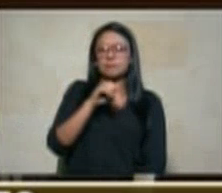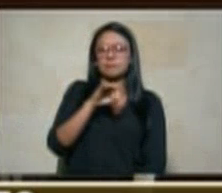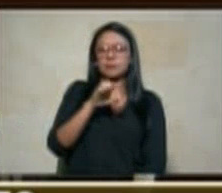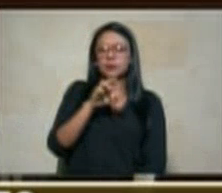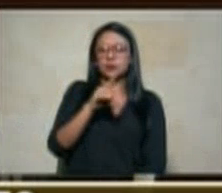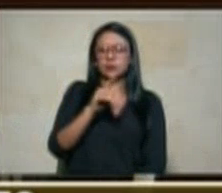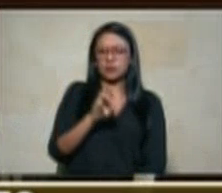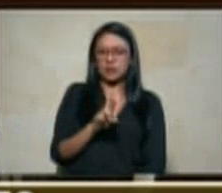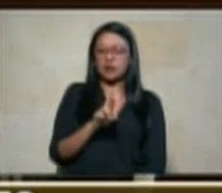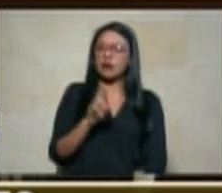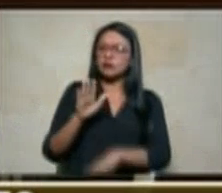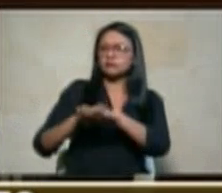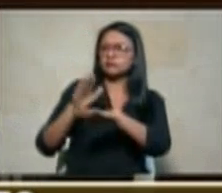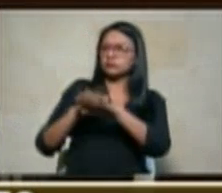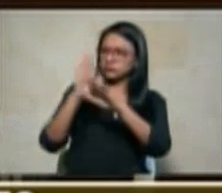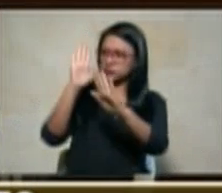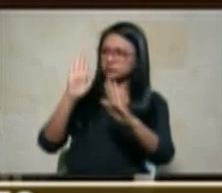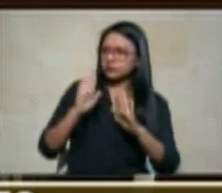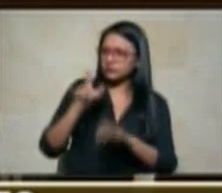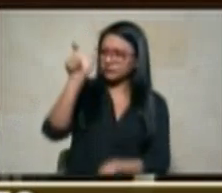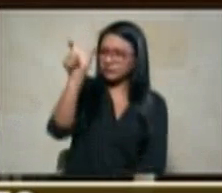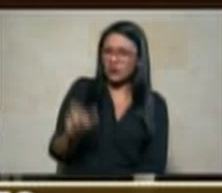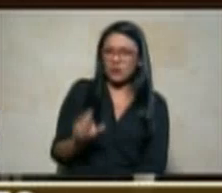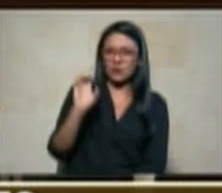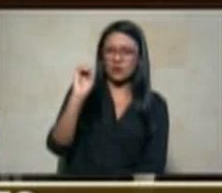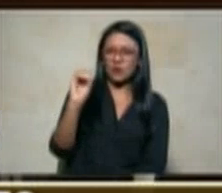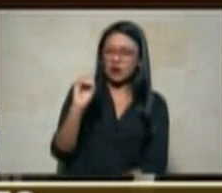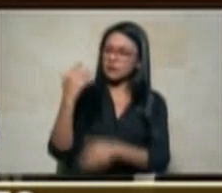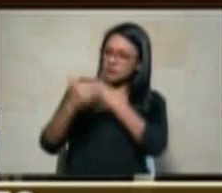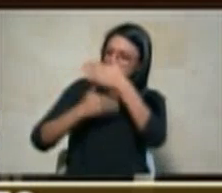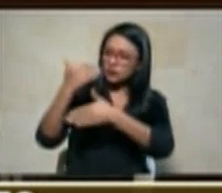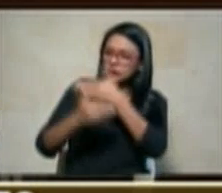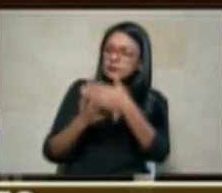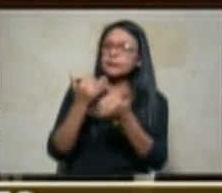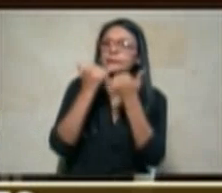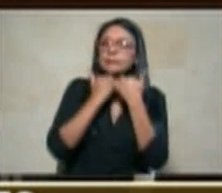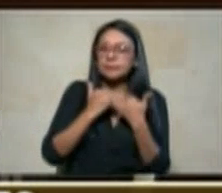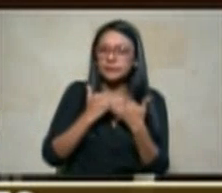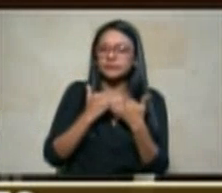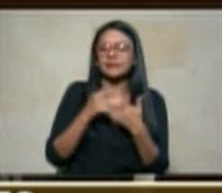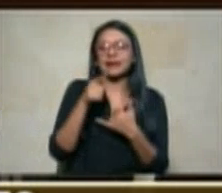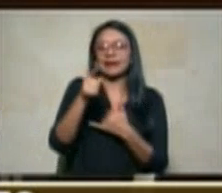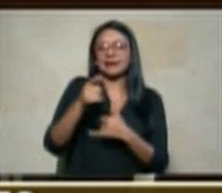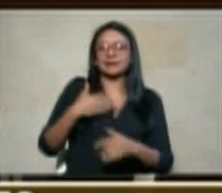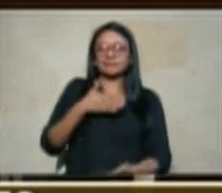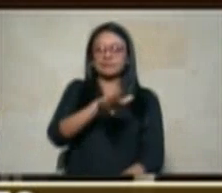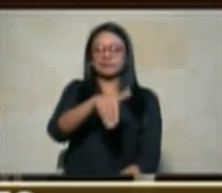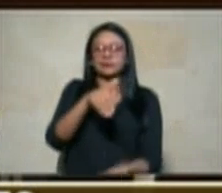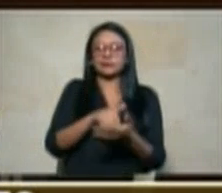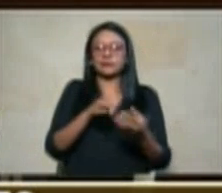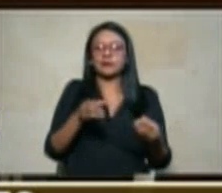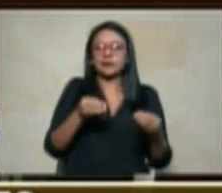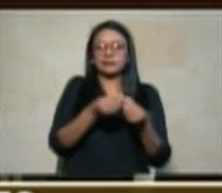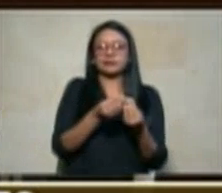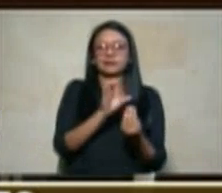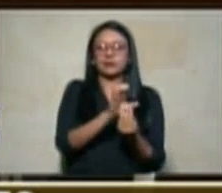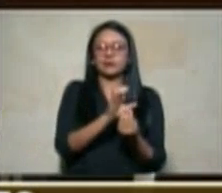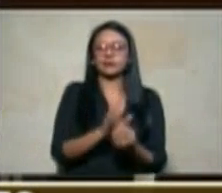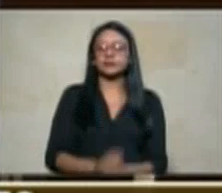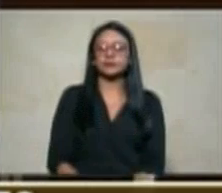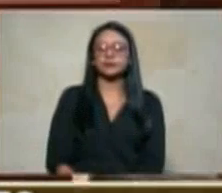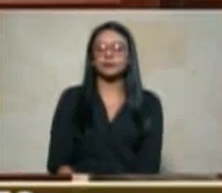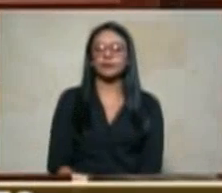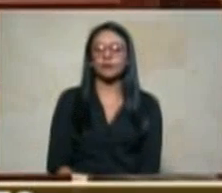que hayan tenido errores. Esa es la postura conservadora, señor presidente. Muchas gracias, representante